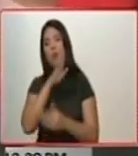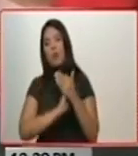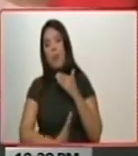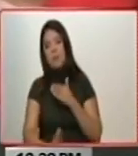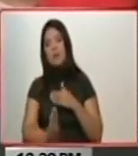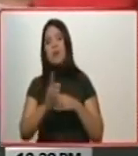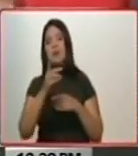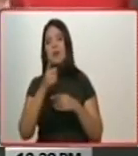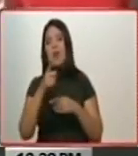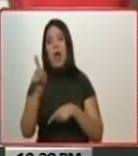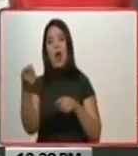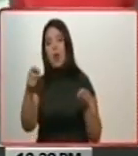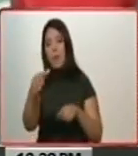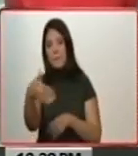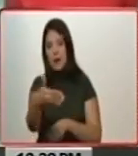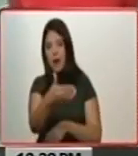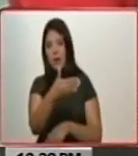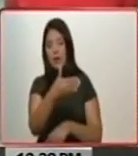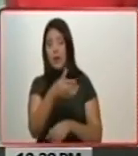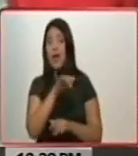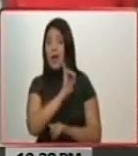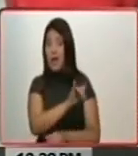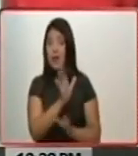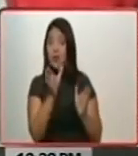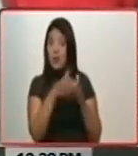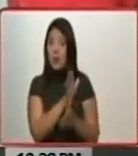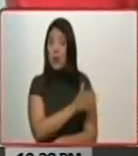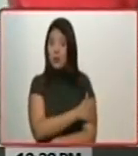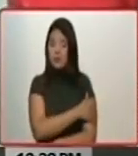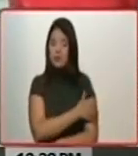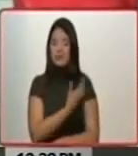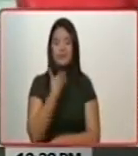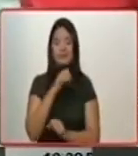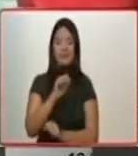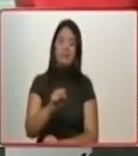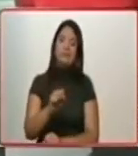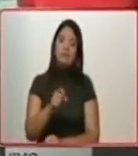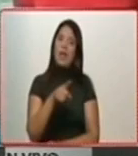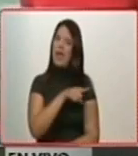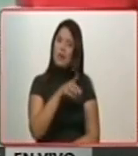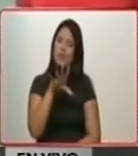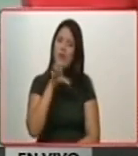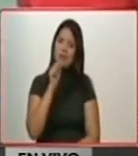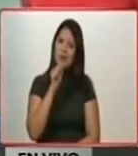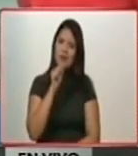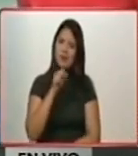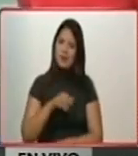a los pescadores, ellos, la derecha los desprecia. Ellos no entienden